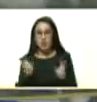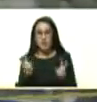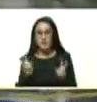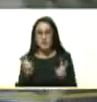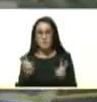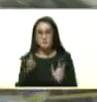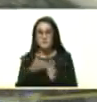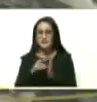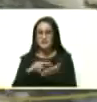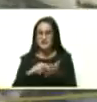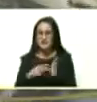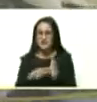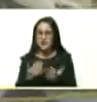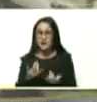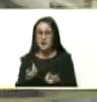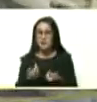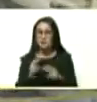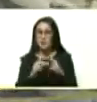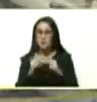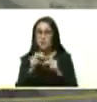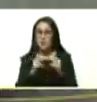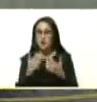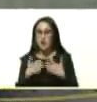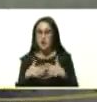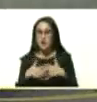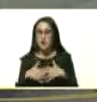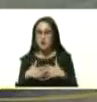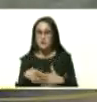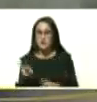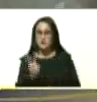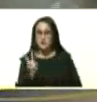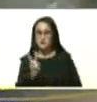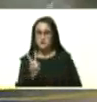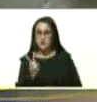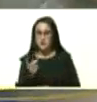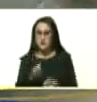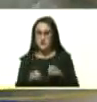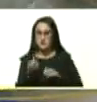de lo que significa para contribuir como un motor de la economía venezolana.